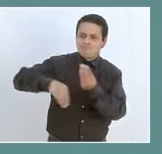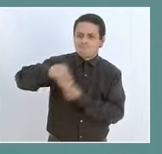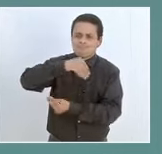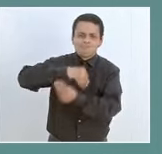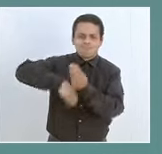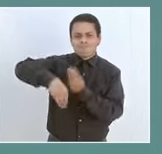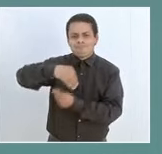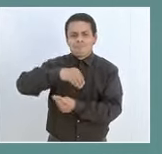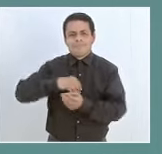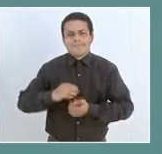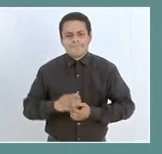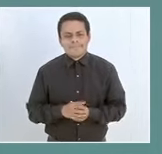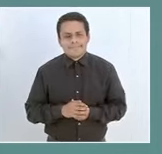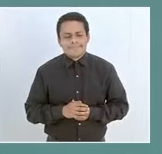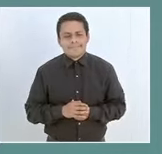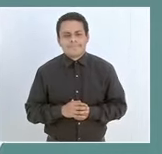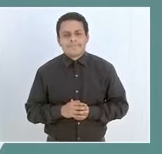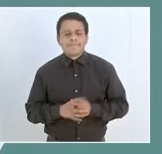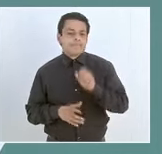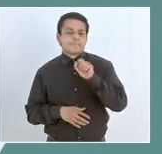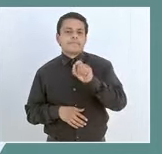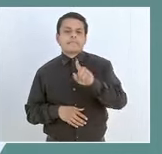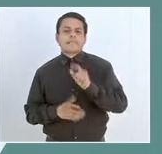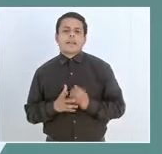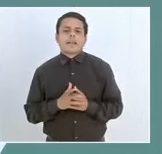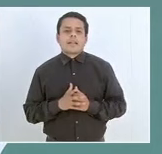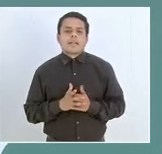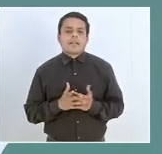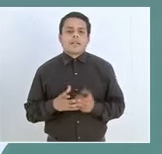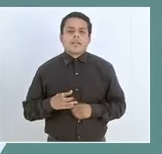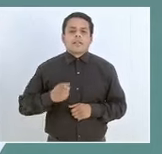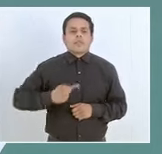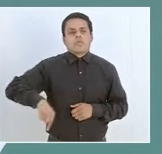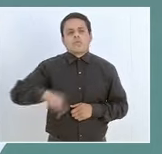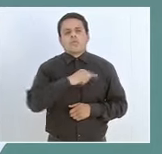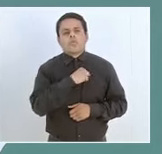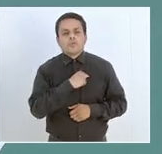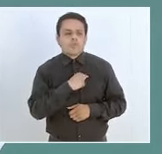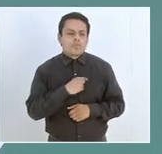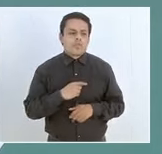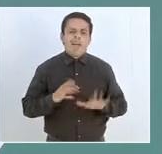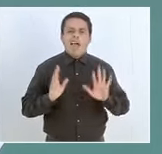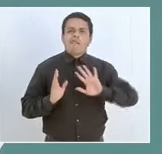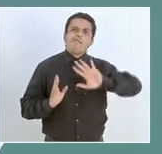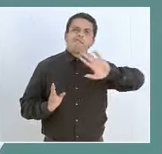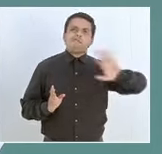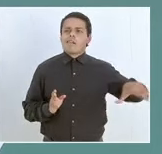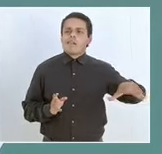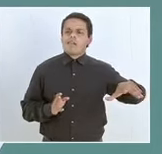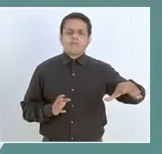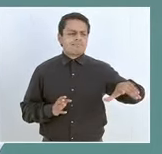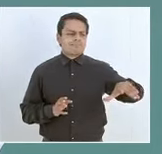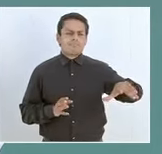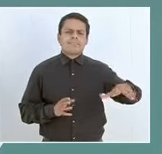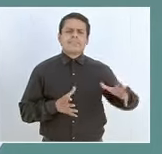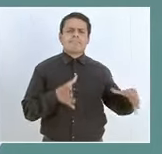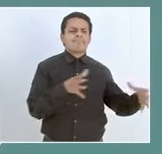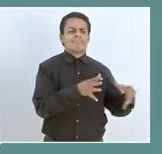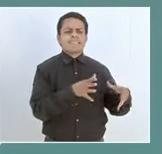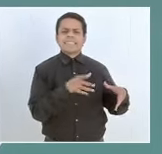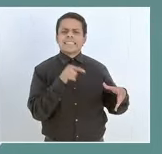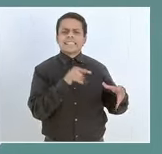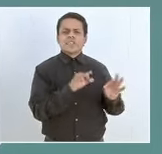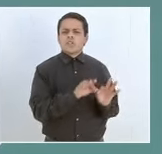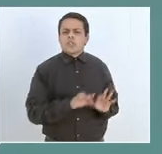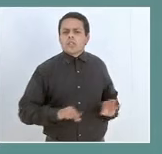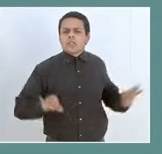Y también no estamos descuidando esto que es